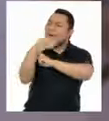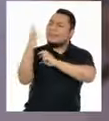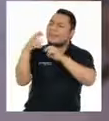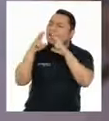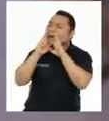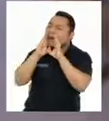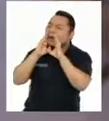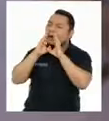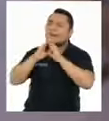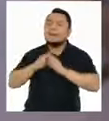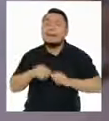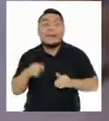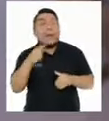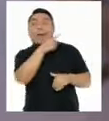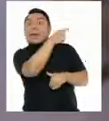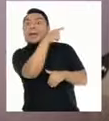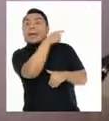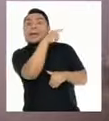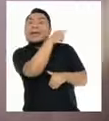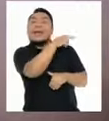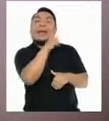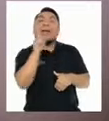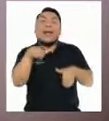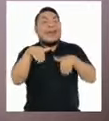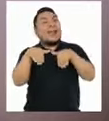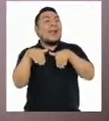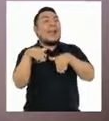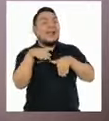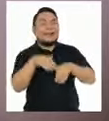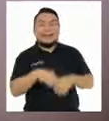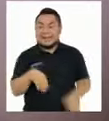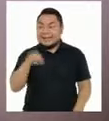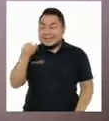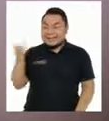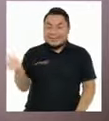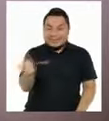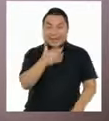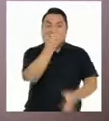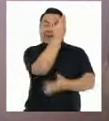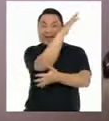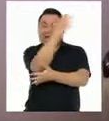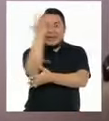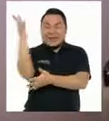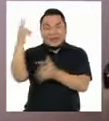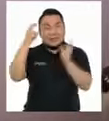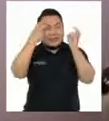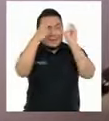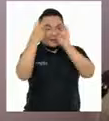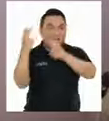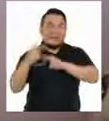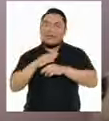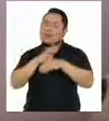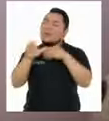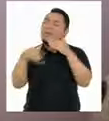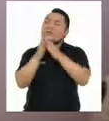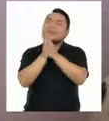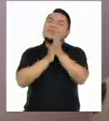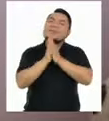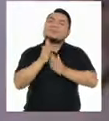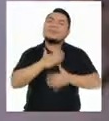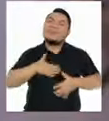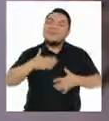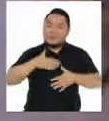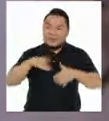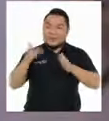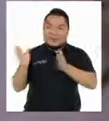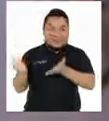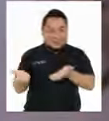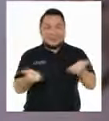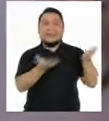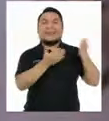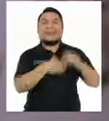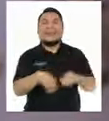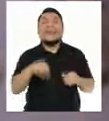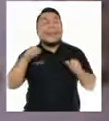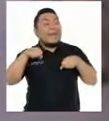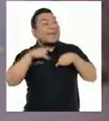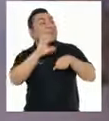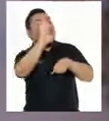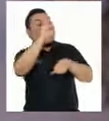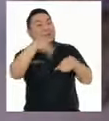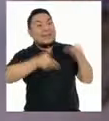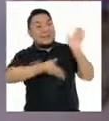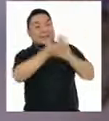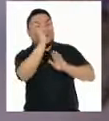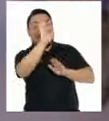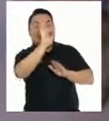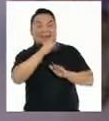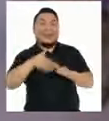¡Sí! Ya, ¡anda, Héctor. Chancay! Y celebra en el parque todas las cosas fantásticas que puedes hacer. ¡Pues sí! ¡Ahí va,